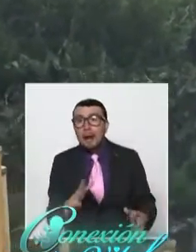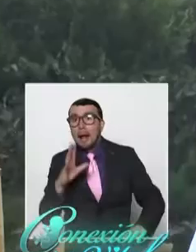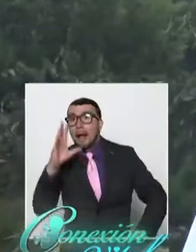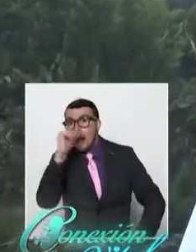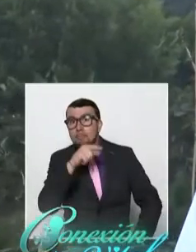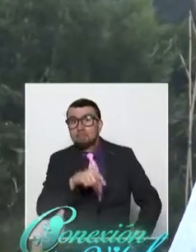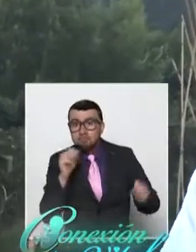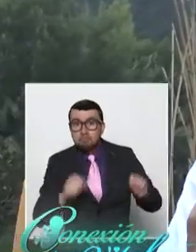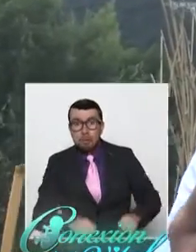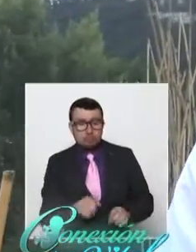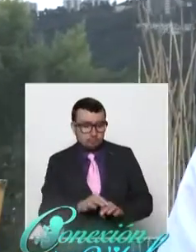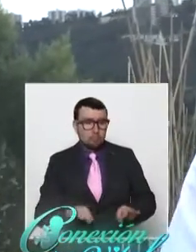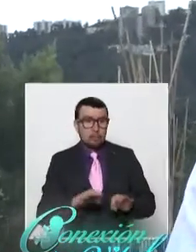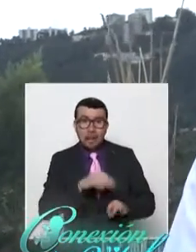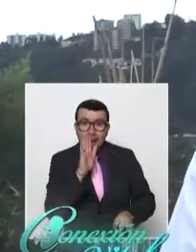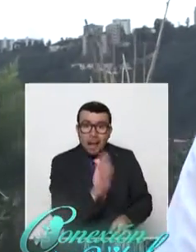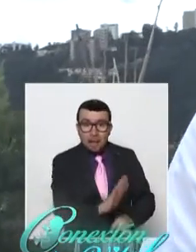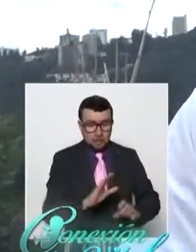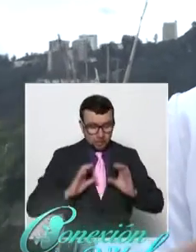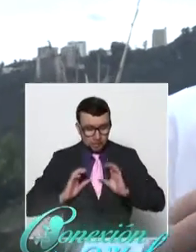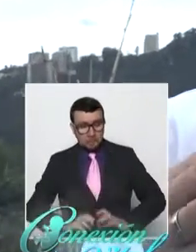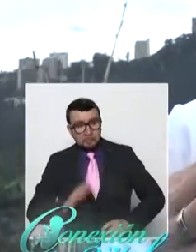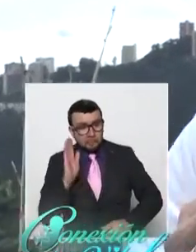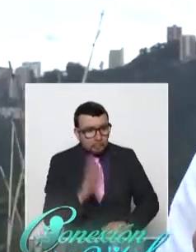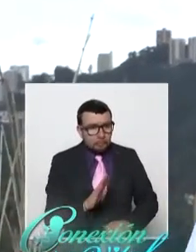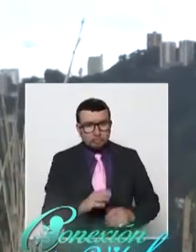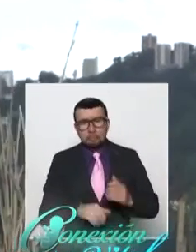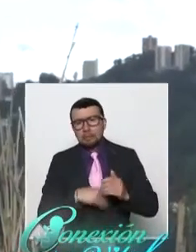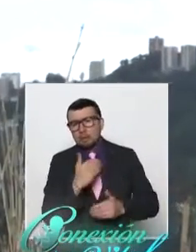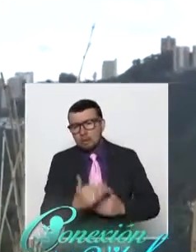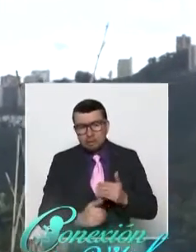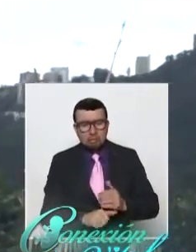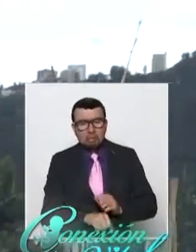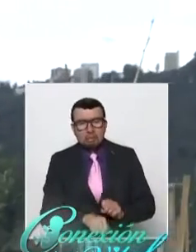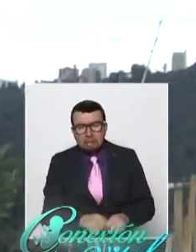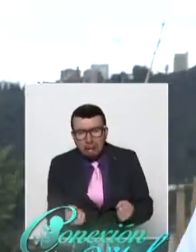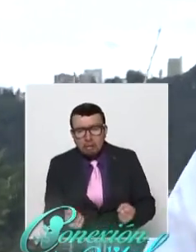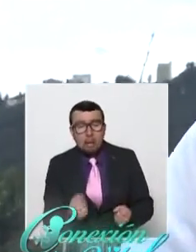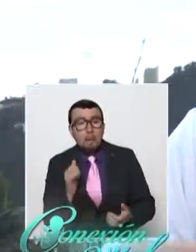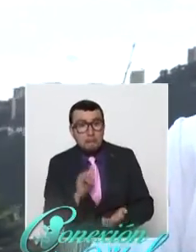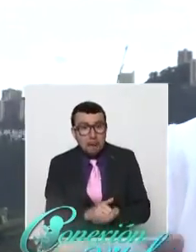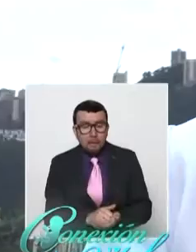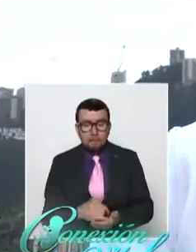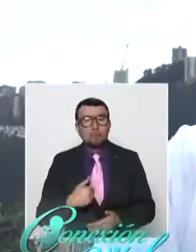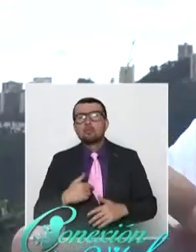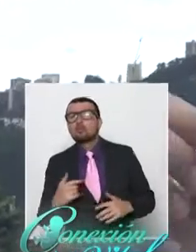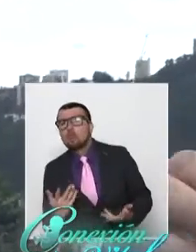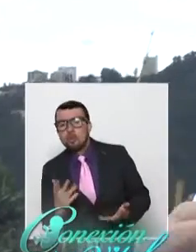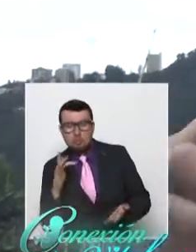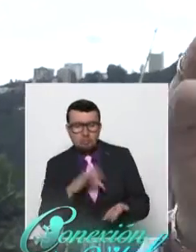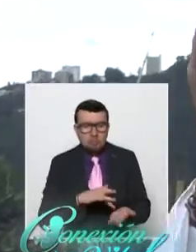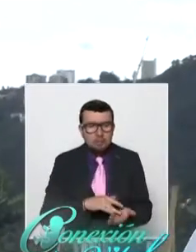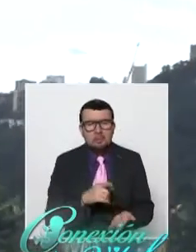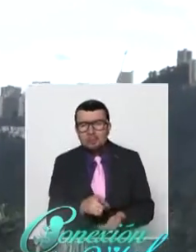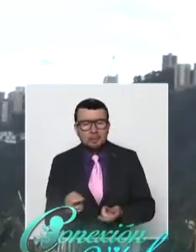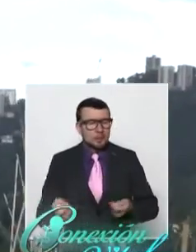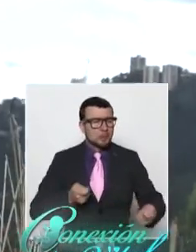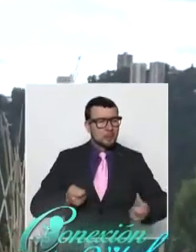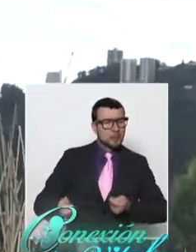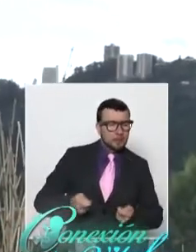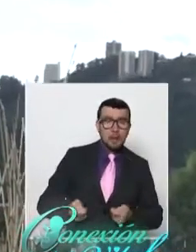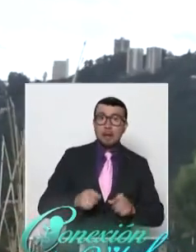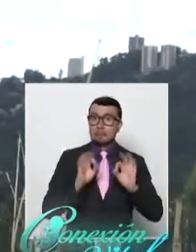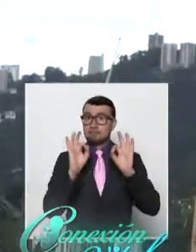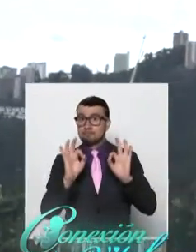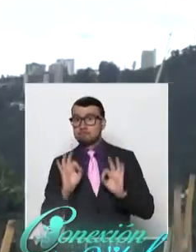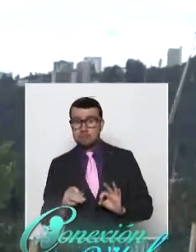esa parte funcional que está deteriorándose, y de esa forma, cómo yo puedo abordar a mi paciente de una forma